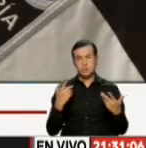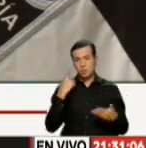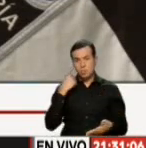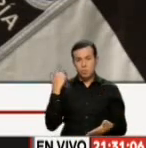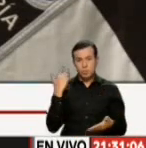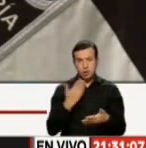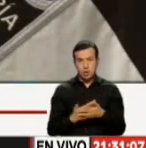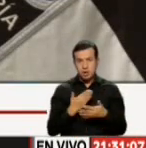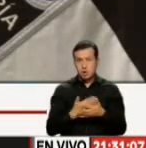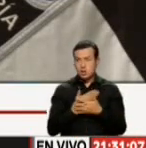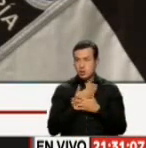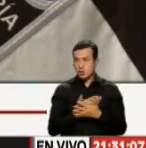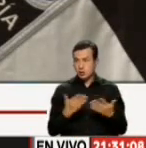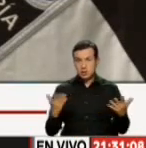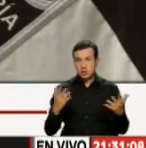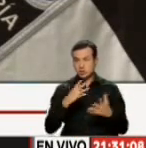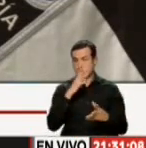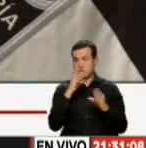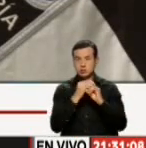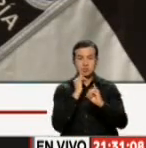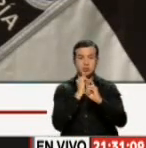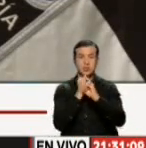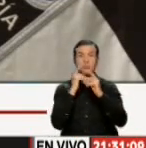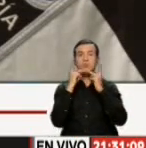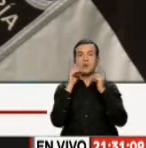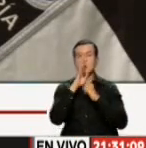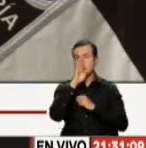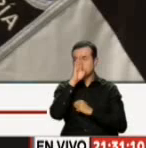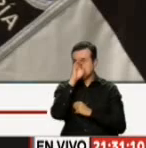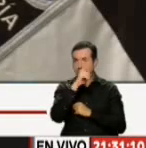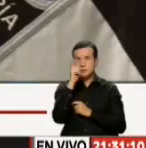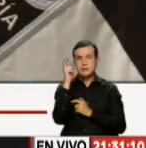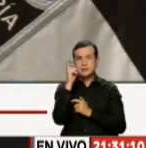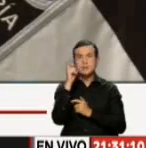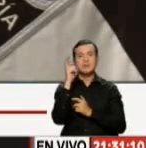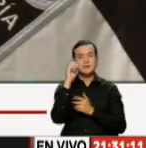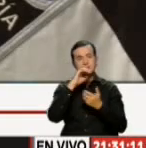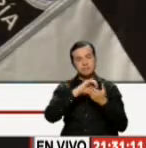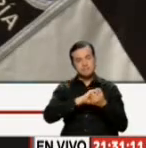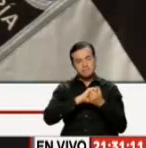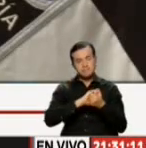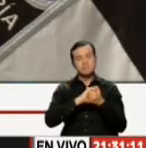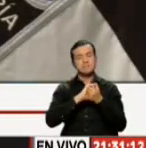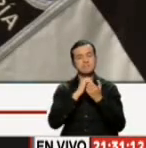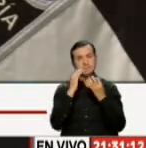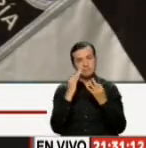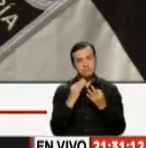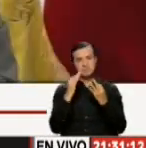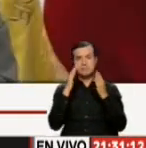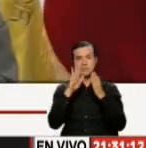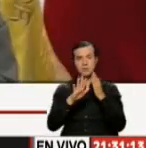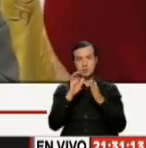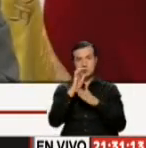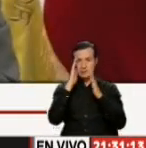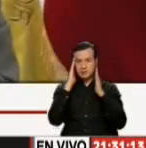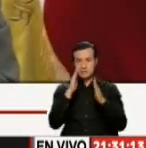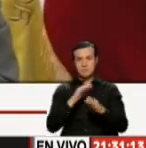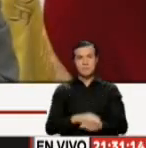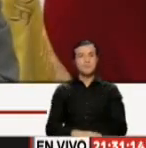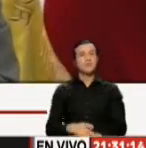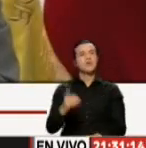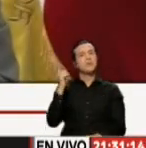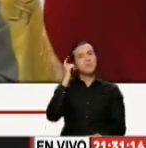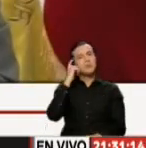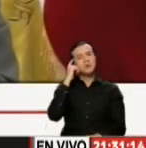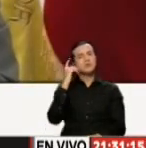de que las instituciones públicas siempre deben estar entrelazadas para el bien del país. Yo creo que esto